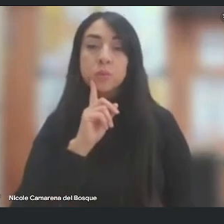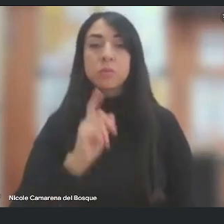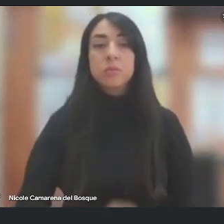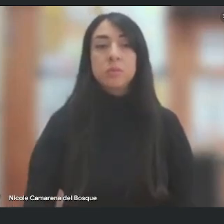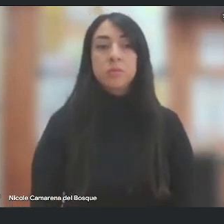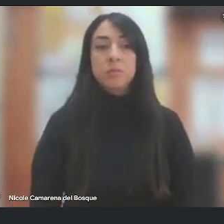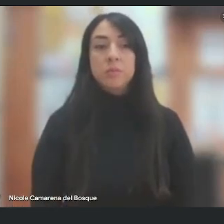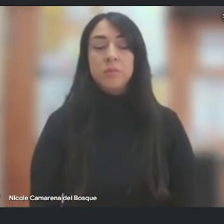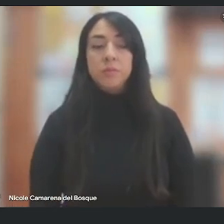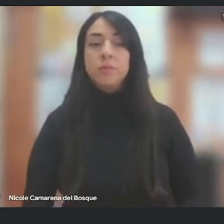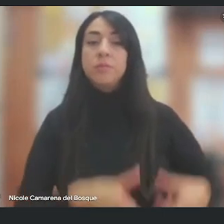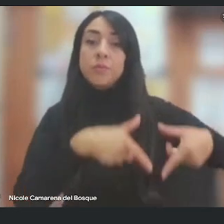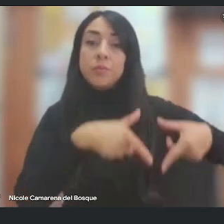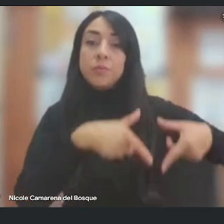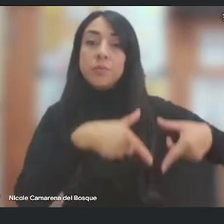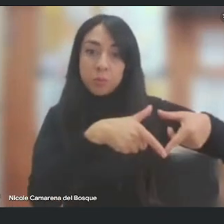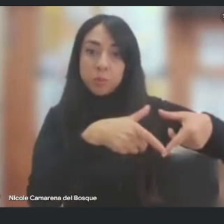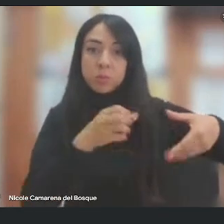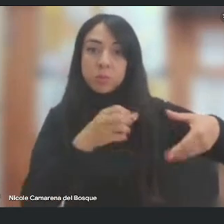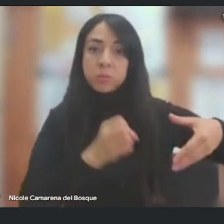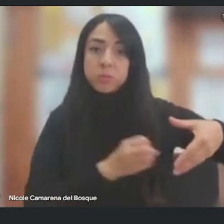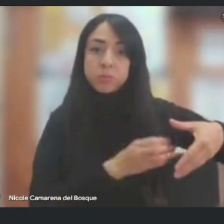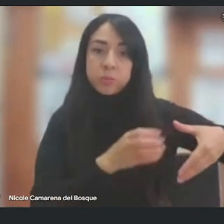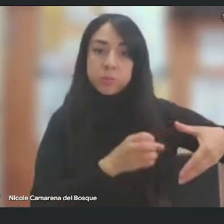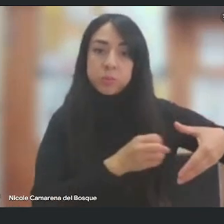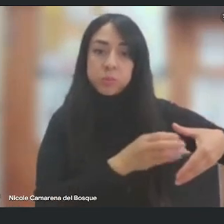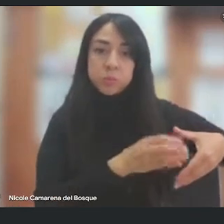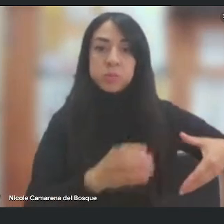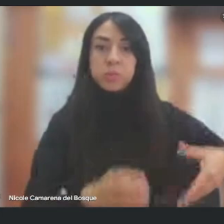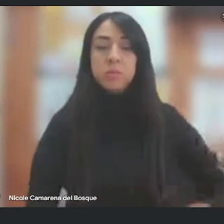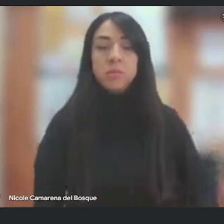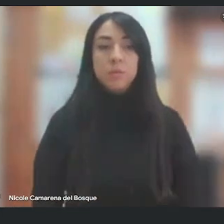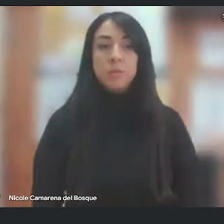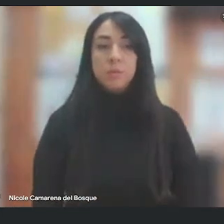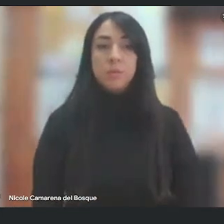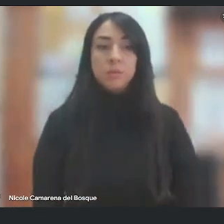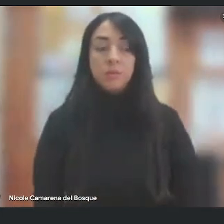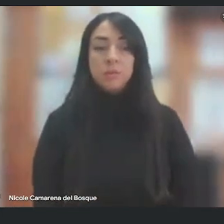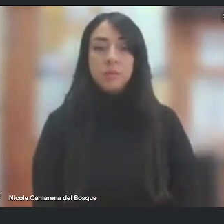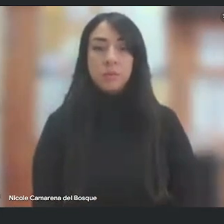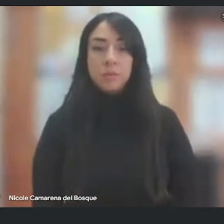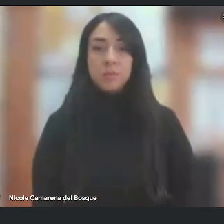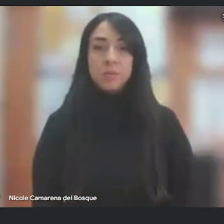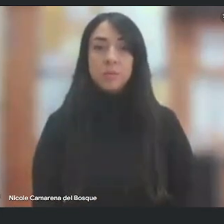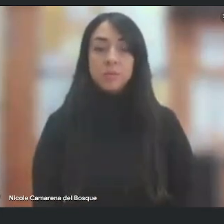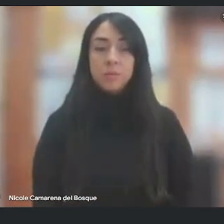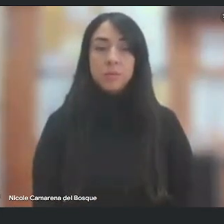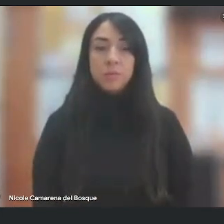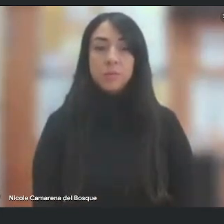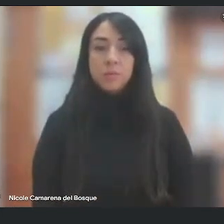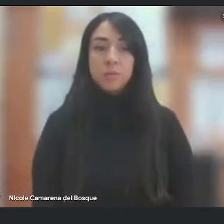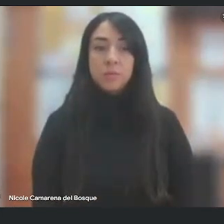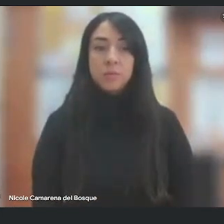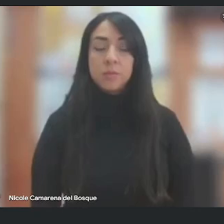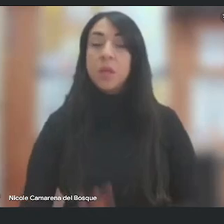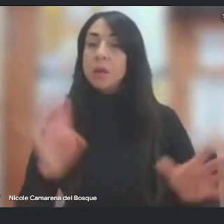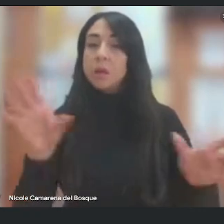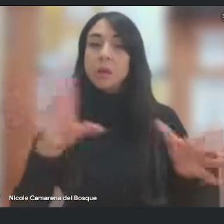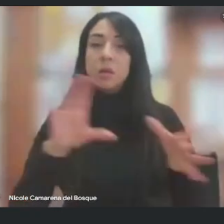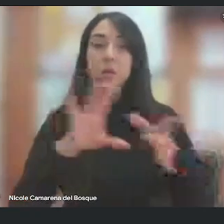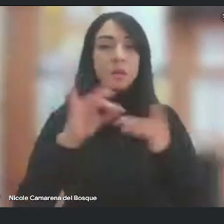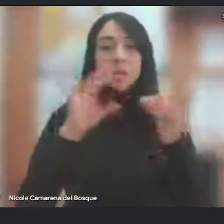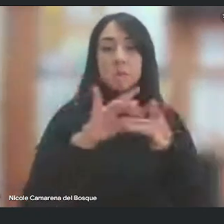Aquí en la primera imagen que tienen a la izquierda pueden ver el ciclo menstrual como un círculo. Dijimos que la primera